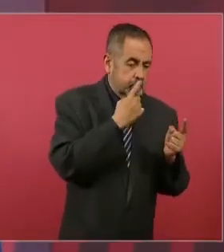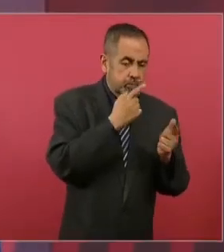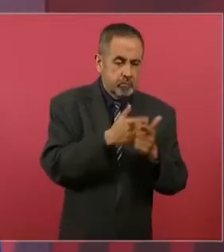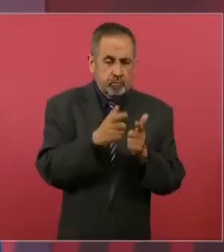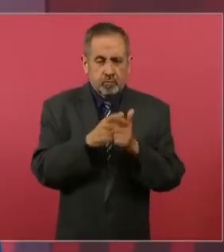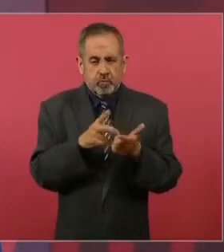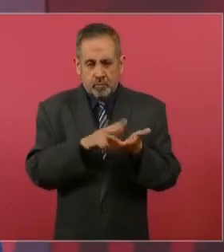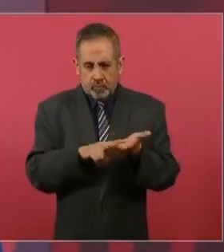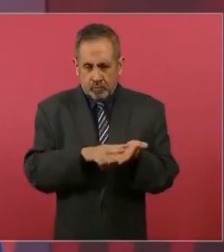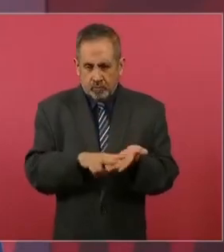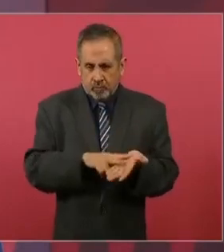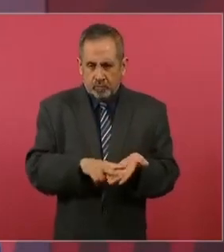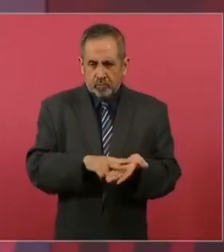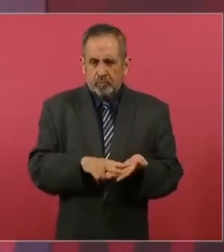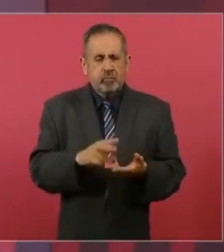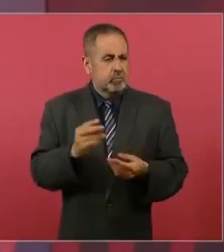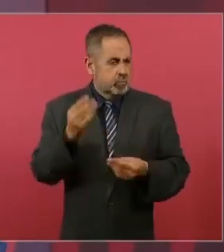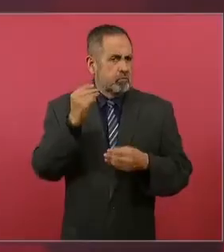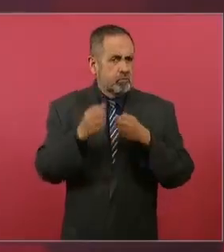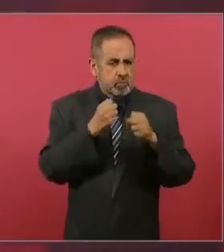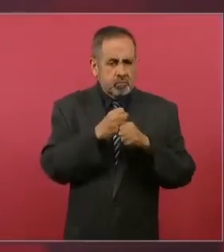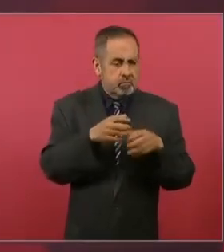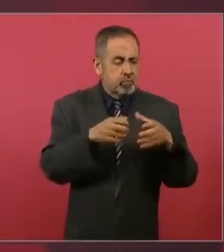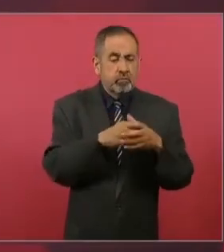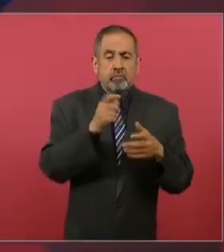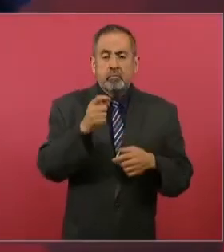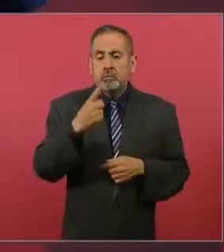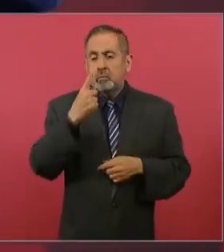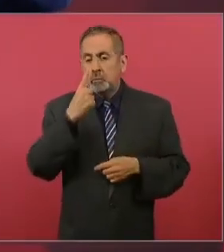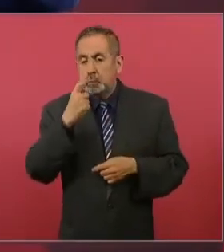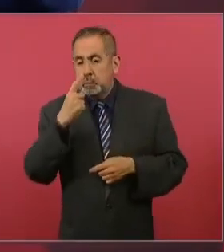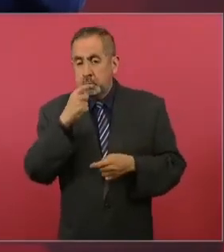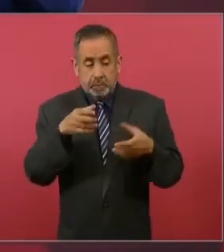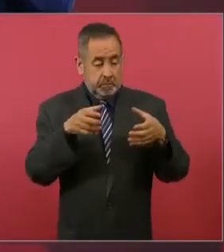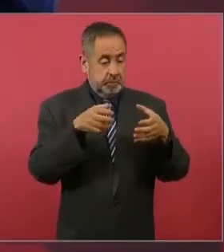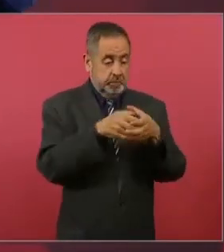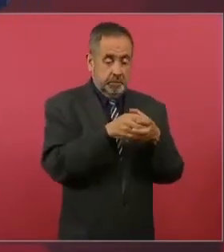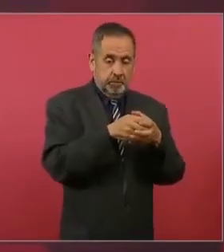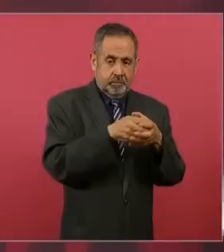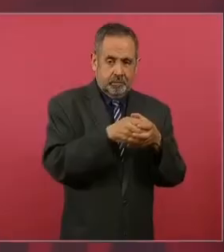Eso estuvo de moda mucho tiempo. El círculo rojo se supone